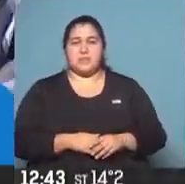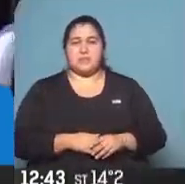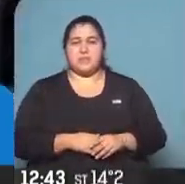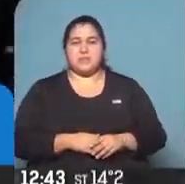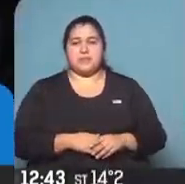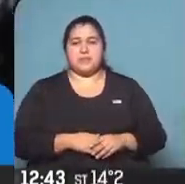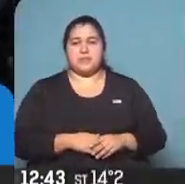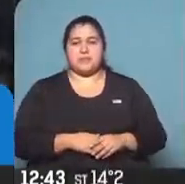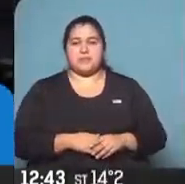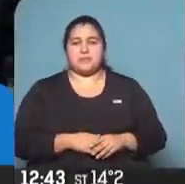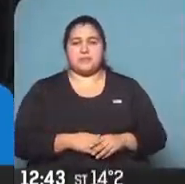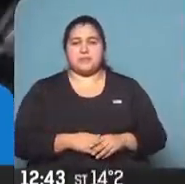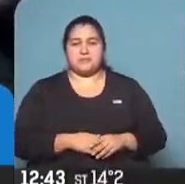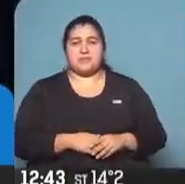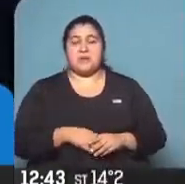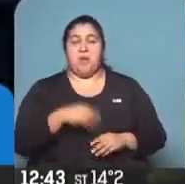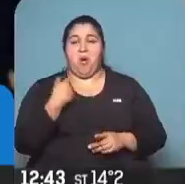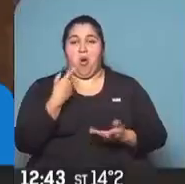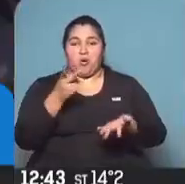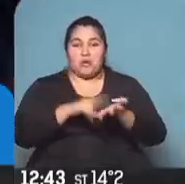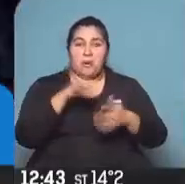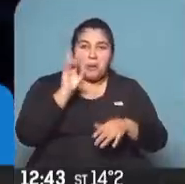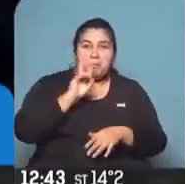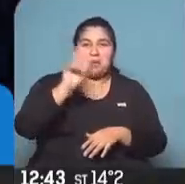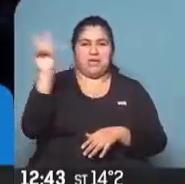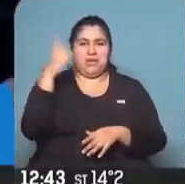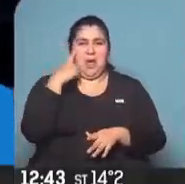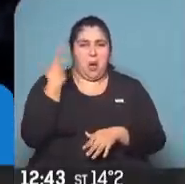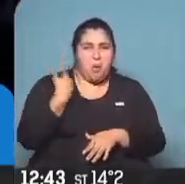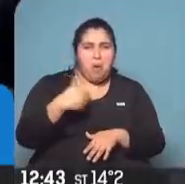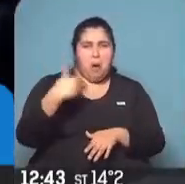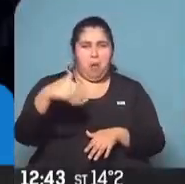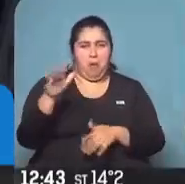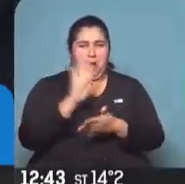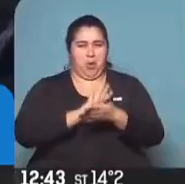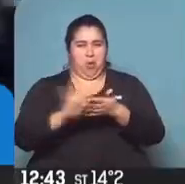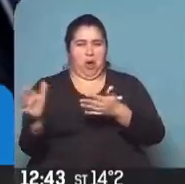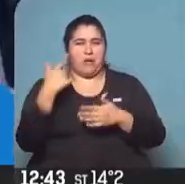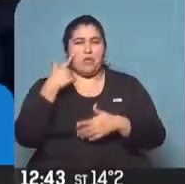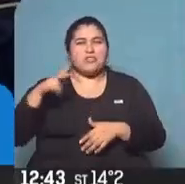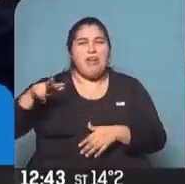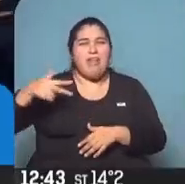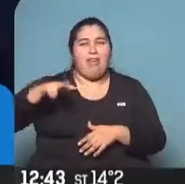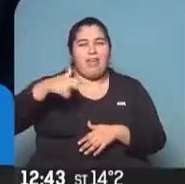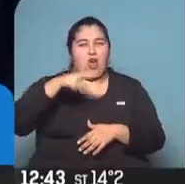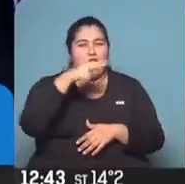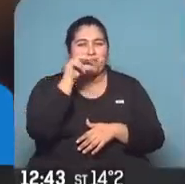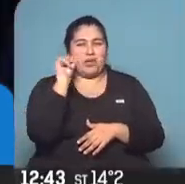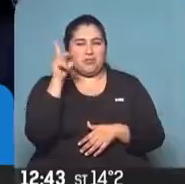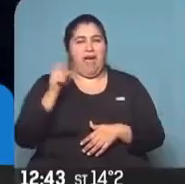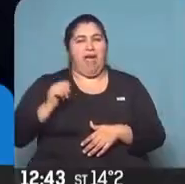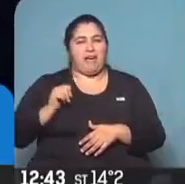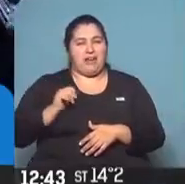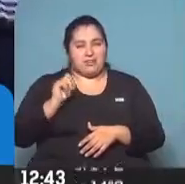alzamos nuevamente las miradas se aproximan los helicópteros del ejército